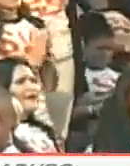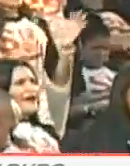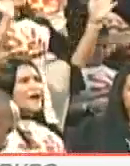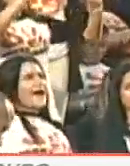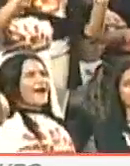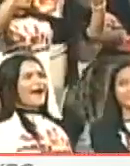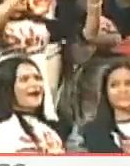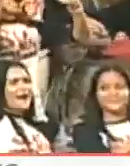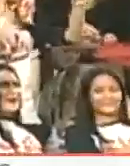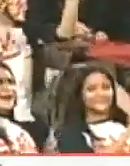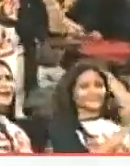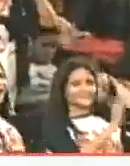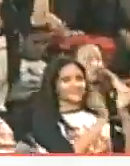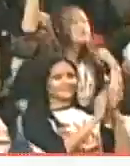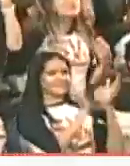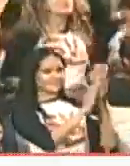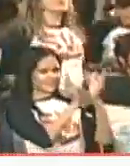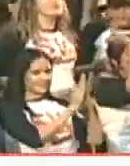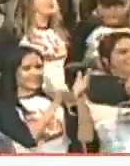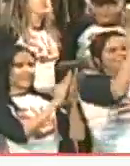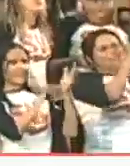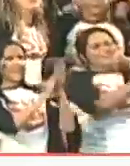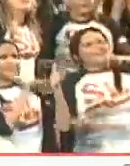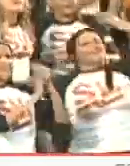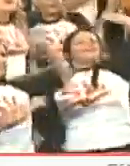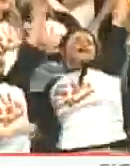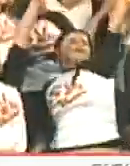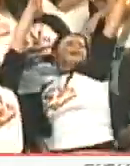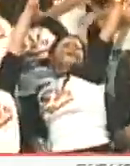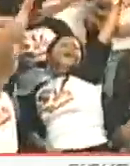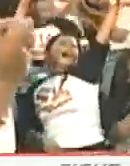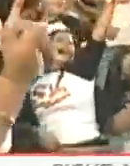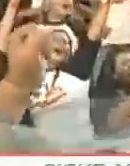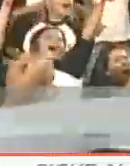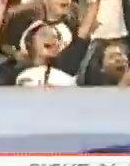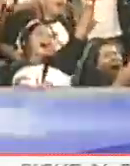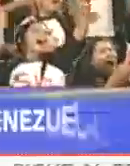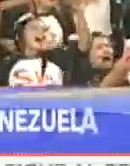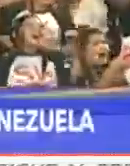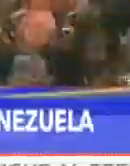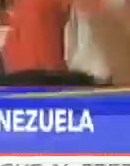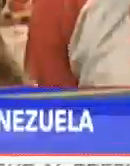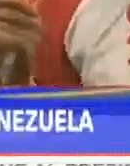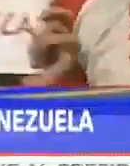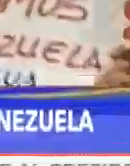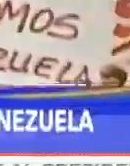revolucionarios. ¡Que viva el movimiento Somos Venezuela!